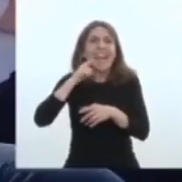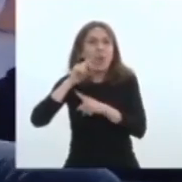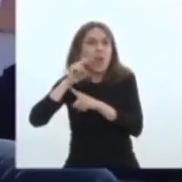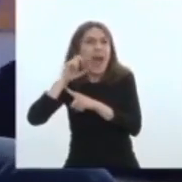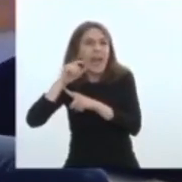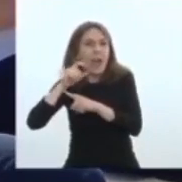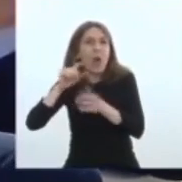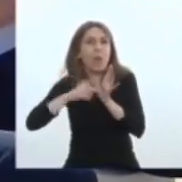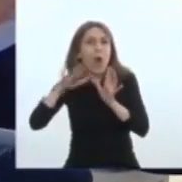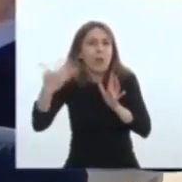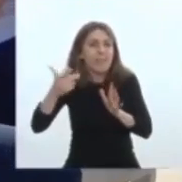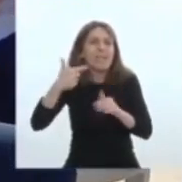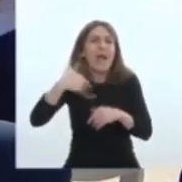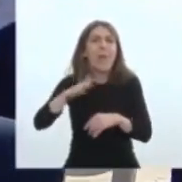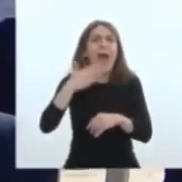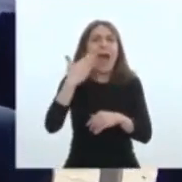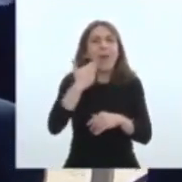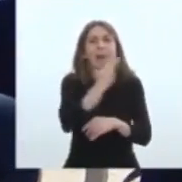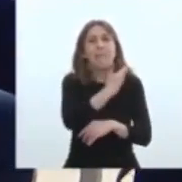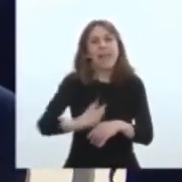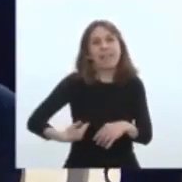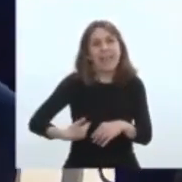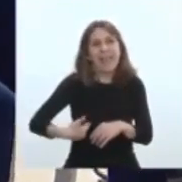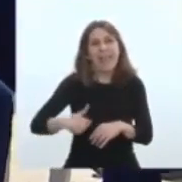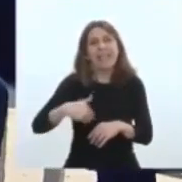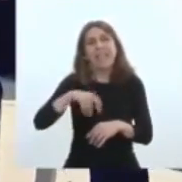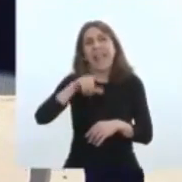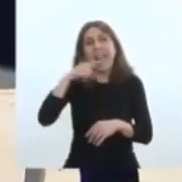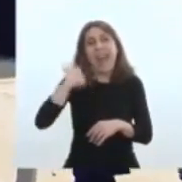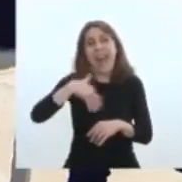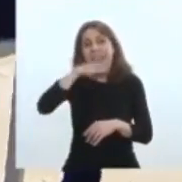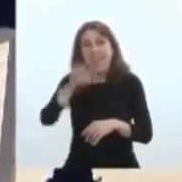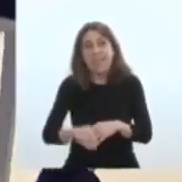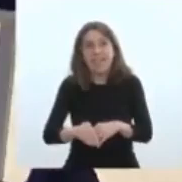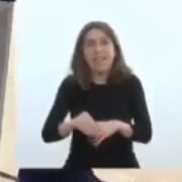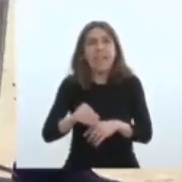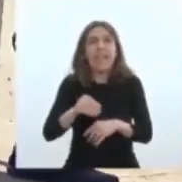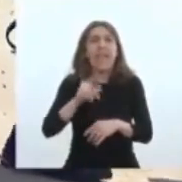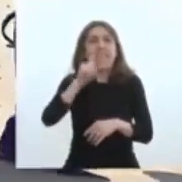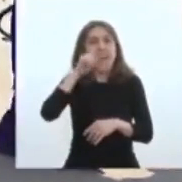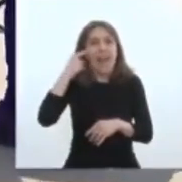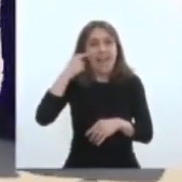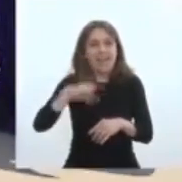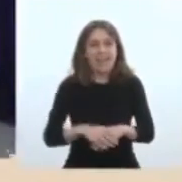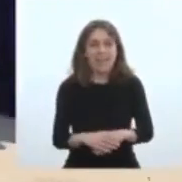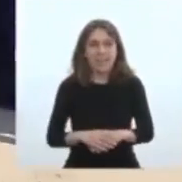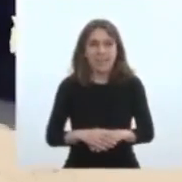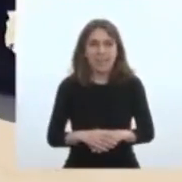escuchamos la palabra del señor presidente de la nación alberto fernández